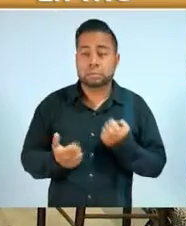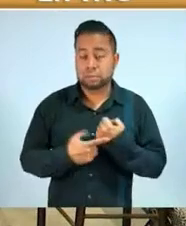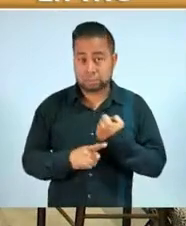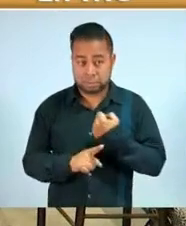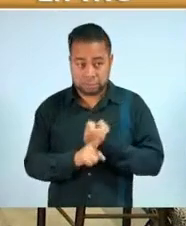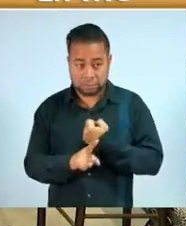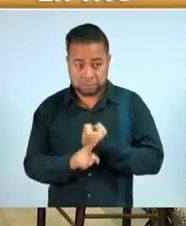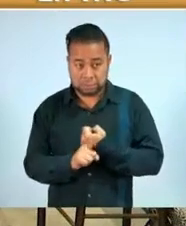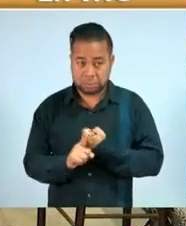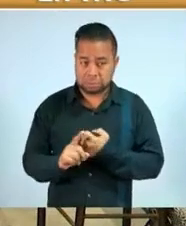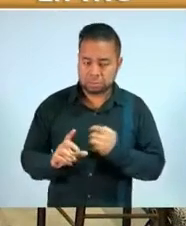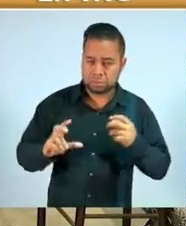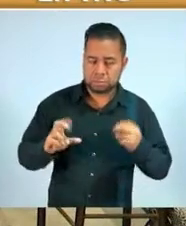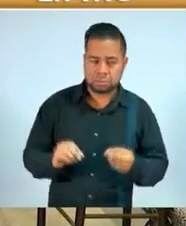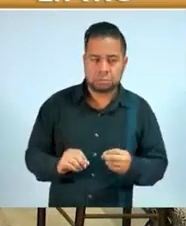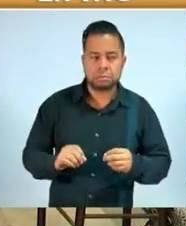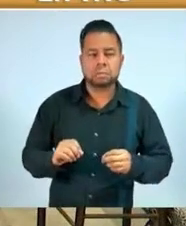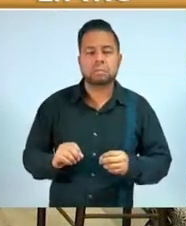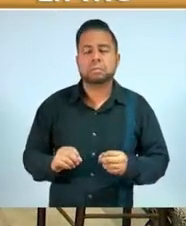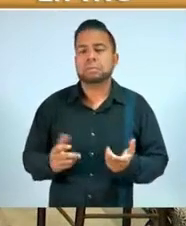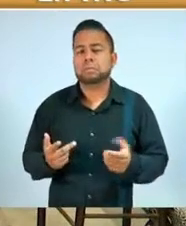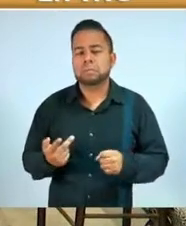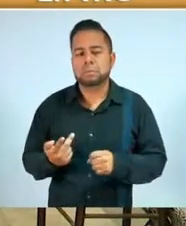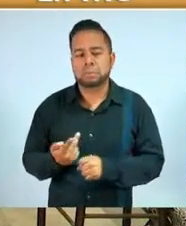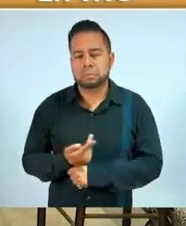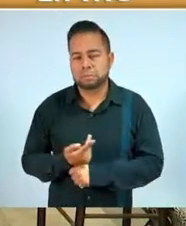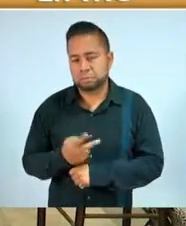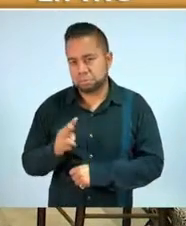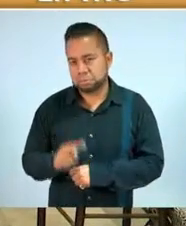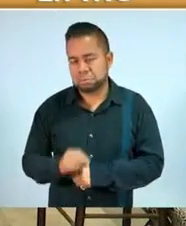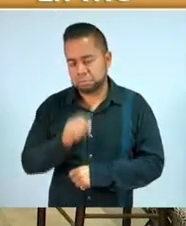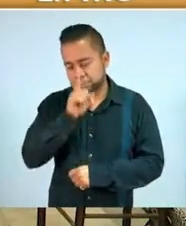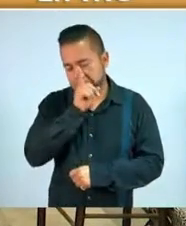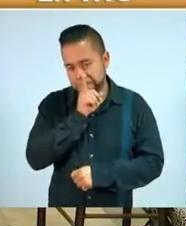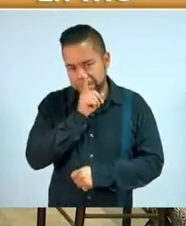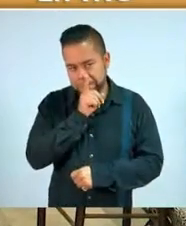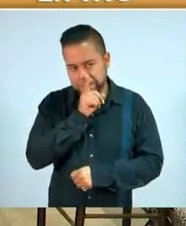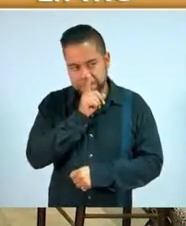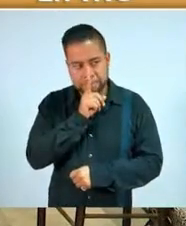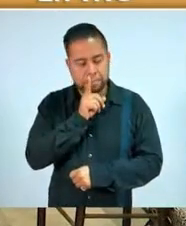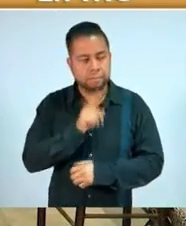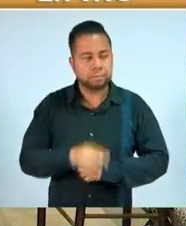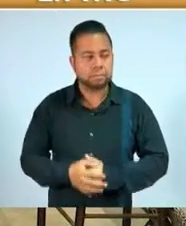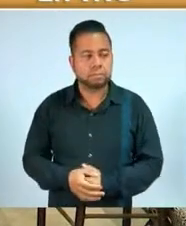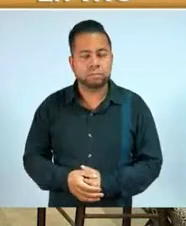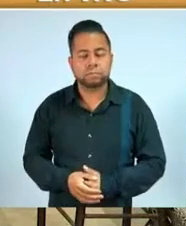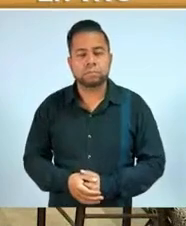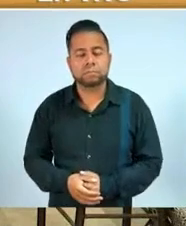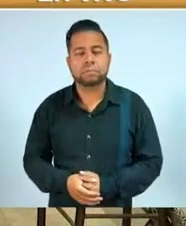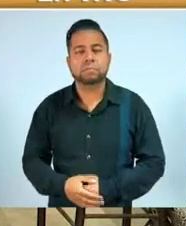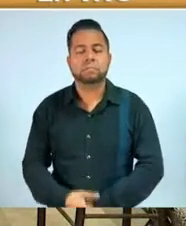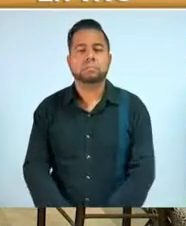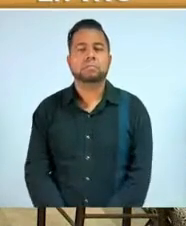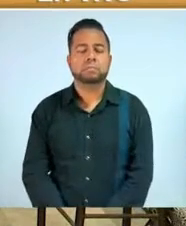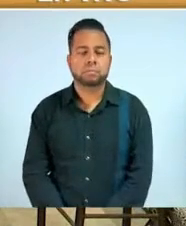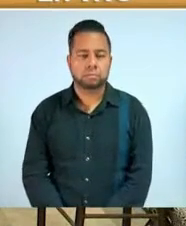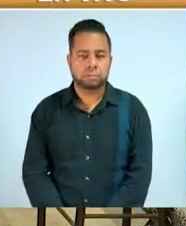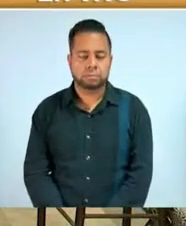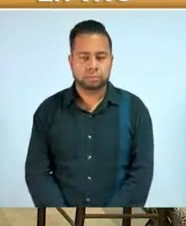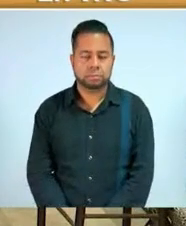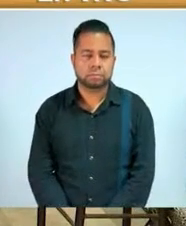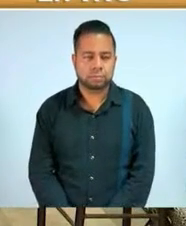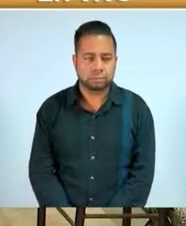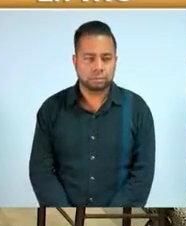o no, ¿no? Y hasta dónde hay una realidad sobre esta situación, ¿no? en este sentido. Y cierro con